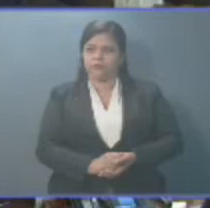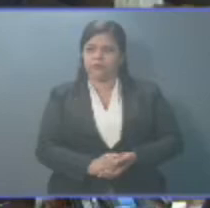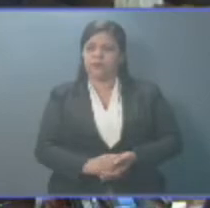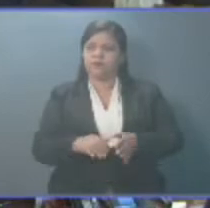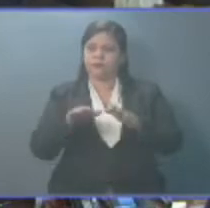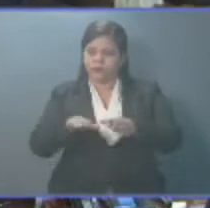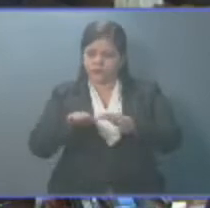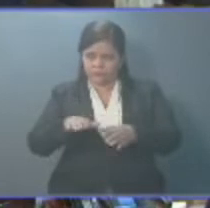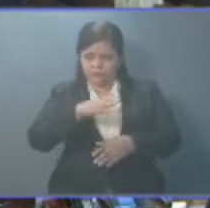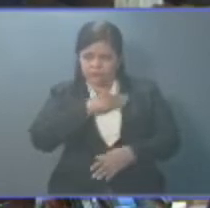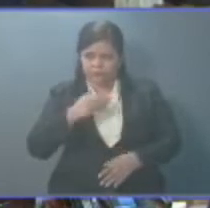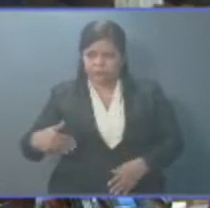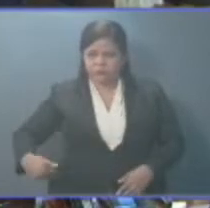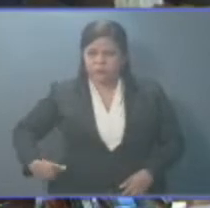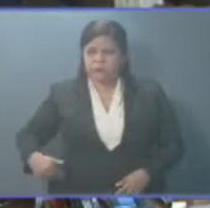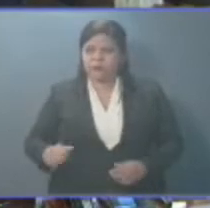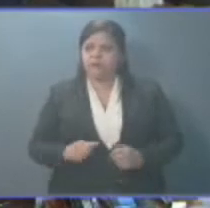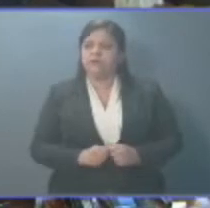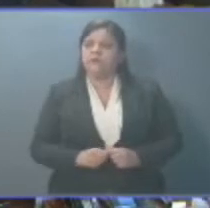señor presidente.